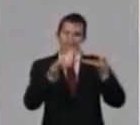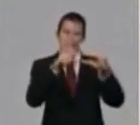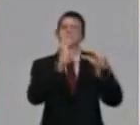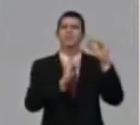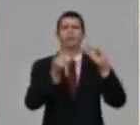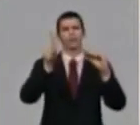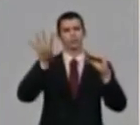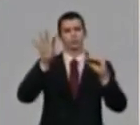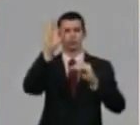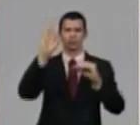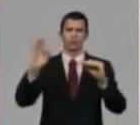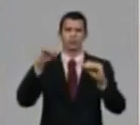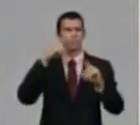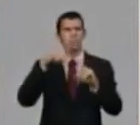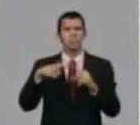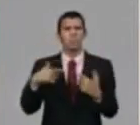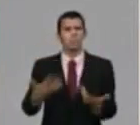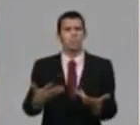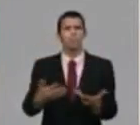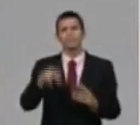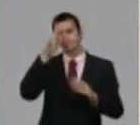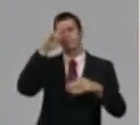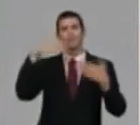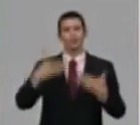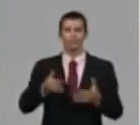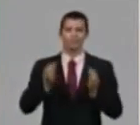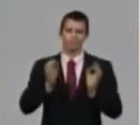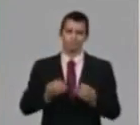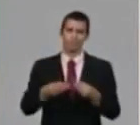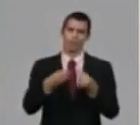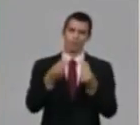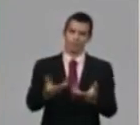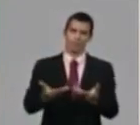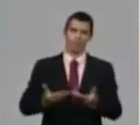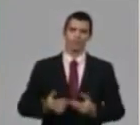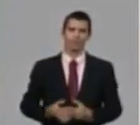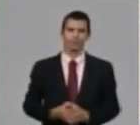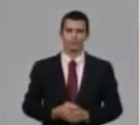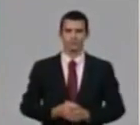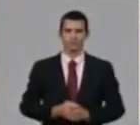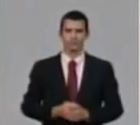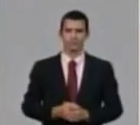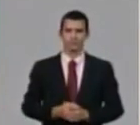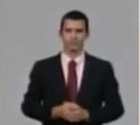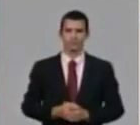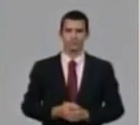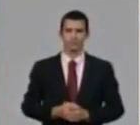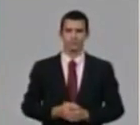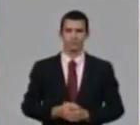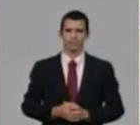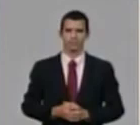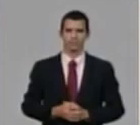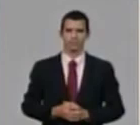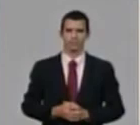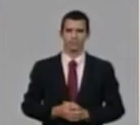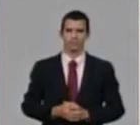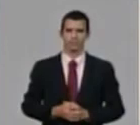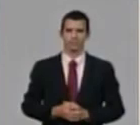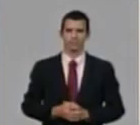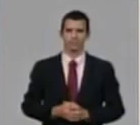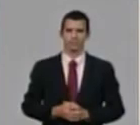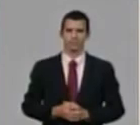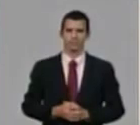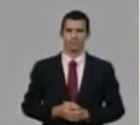estos casos que vimos, estas circunstancias del sector empresarial. También, para limitar los gastos y